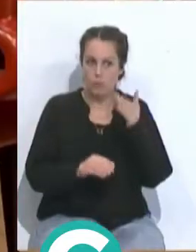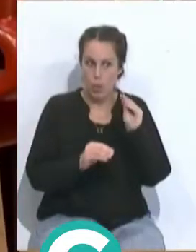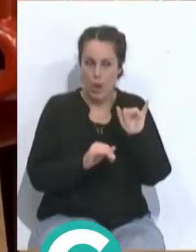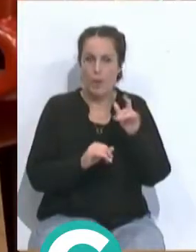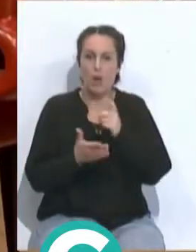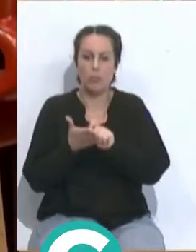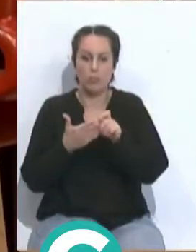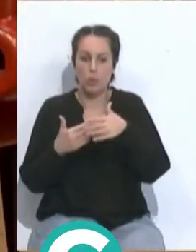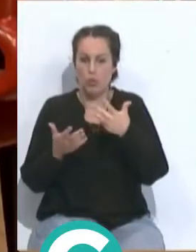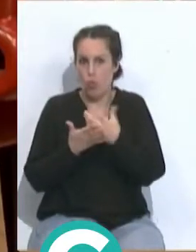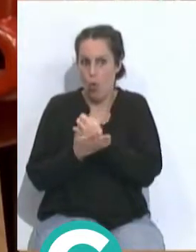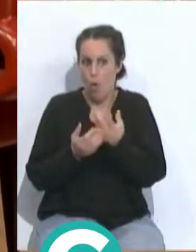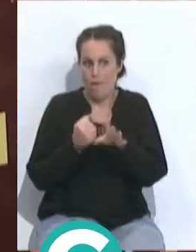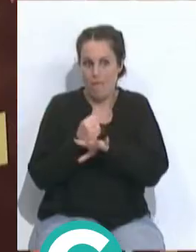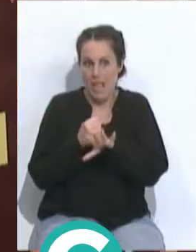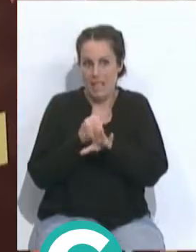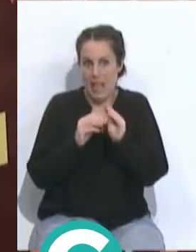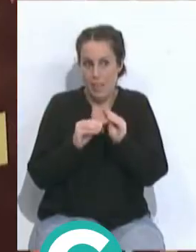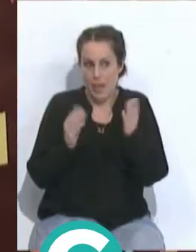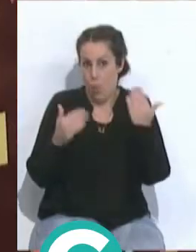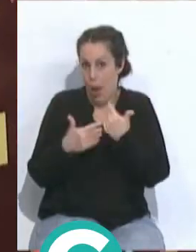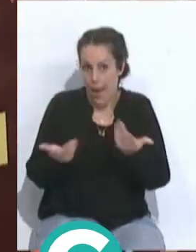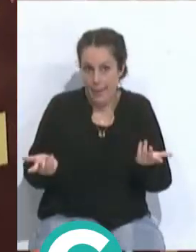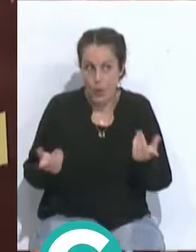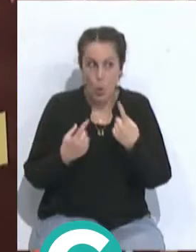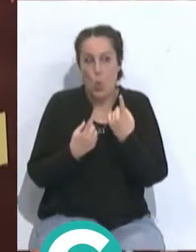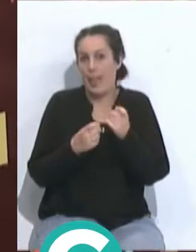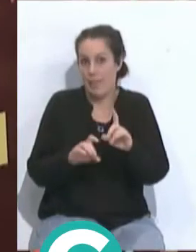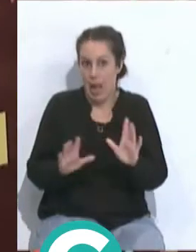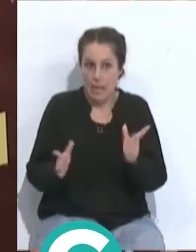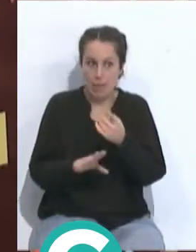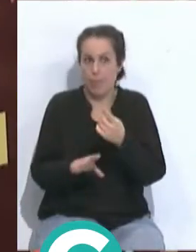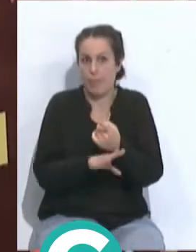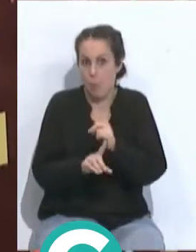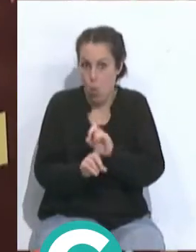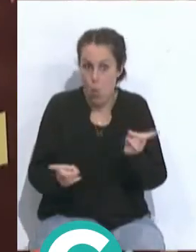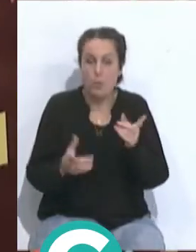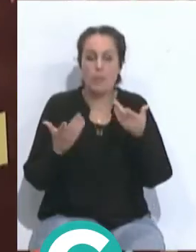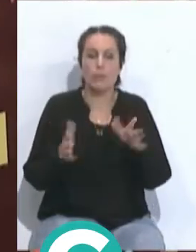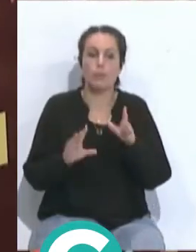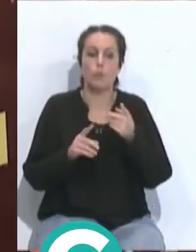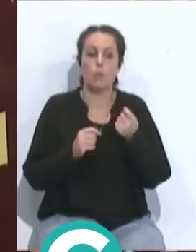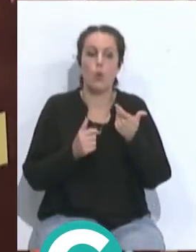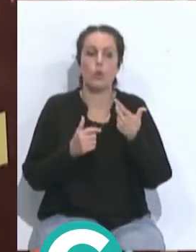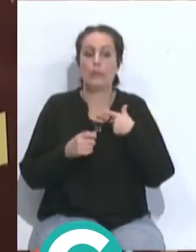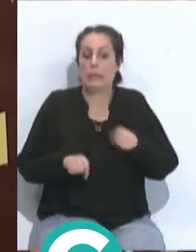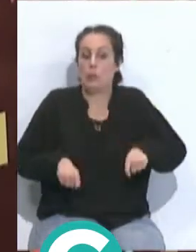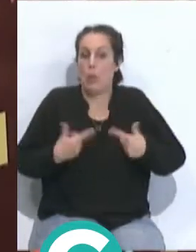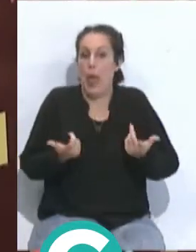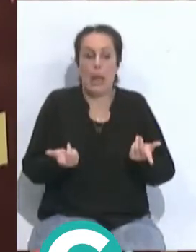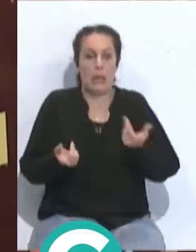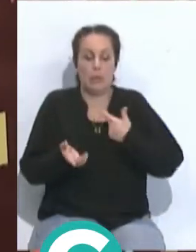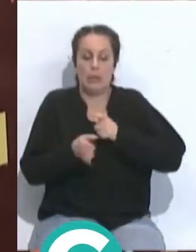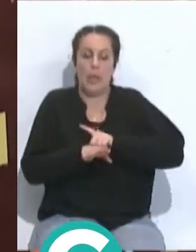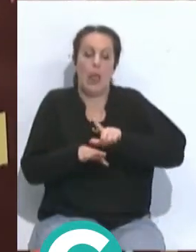autores tienen una base académica, evidentemente, ni es necesario ni se exige. Exacto. Pero casi sin querer, ¿no? Salen esas figuras